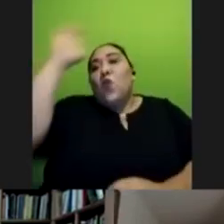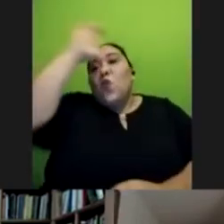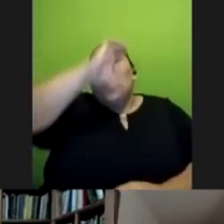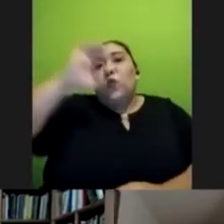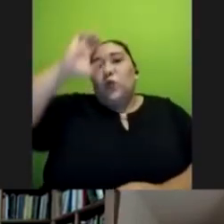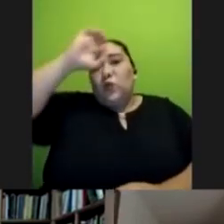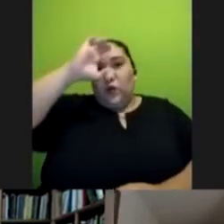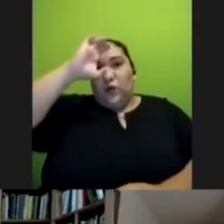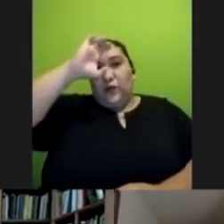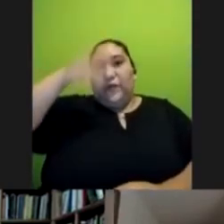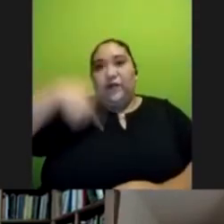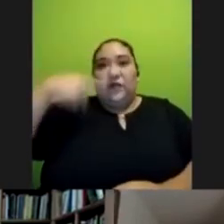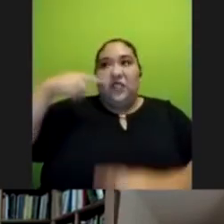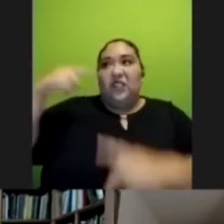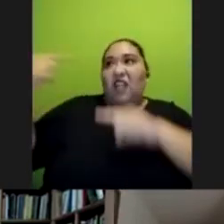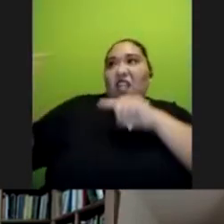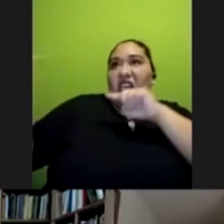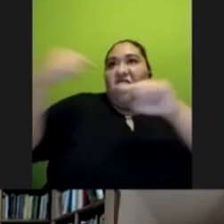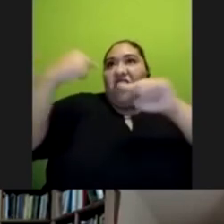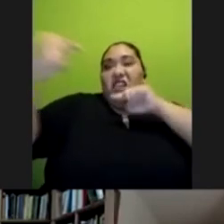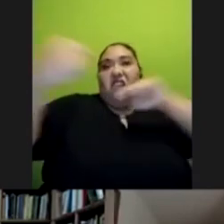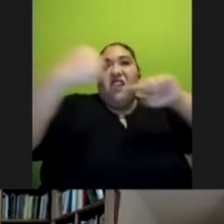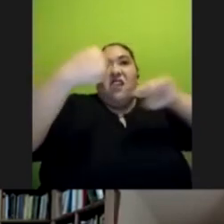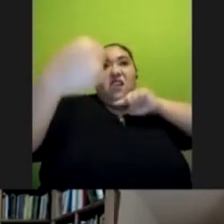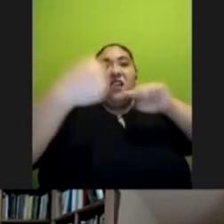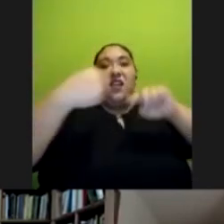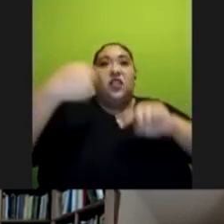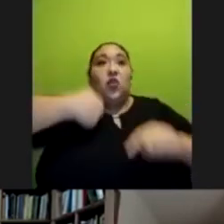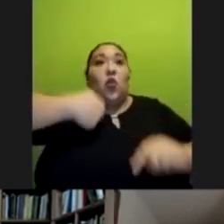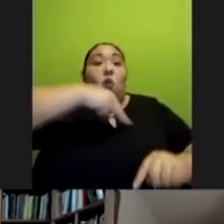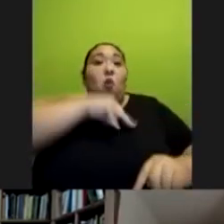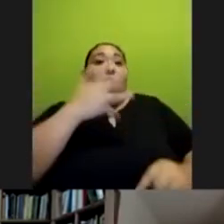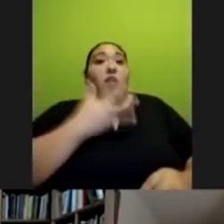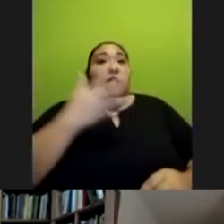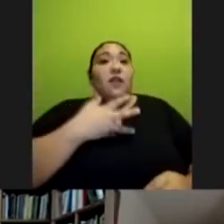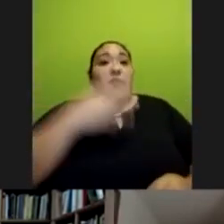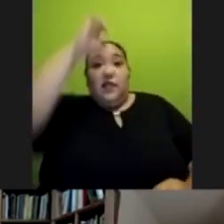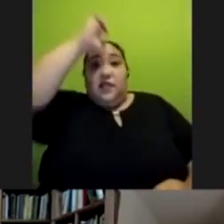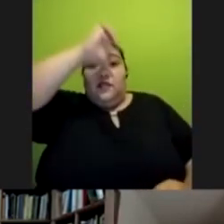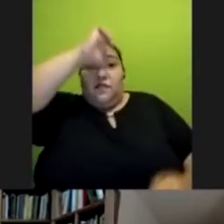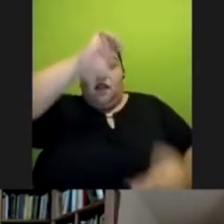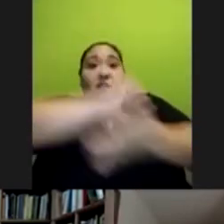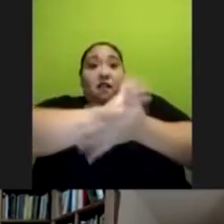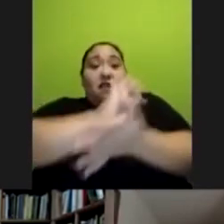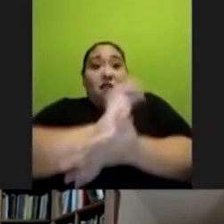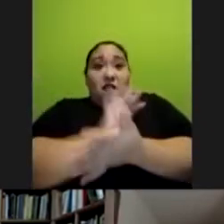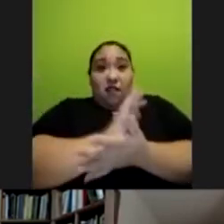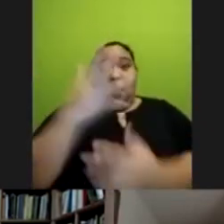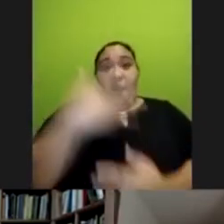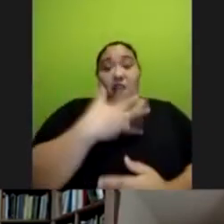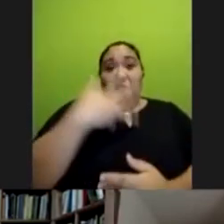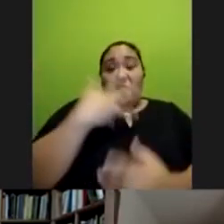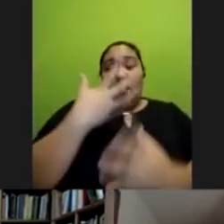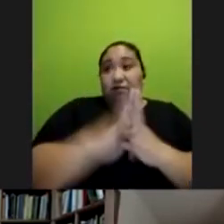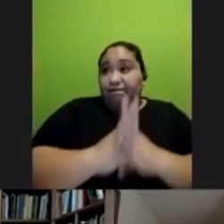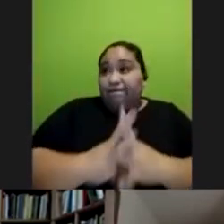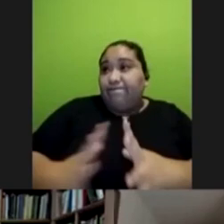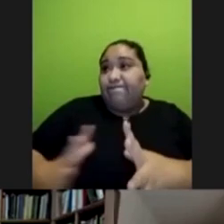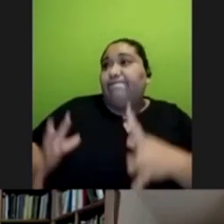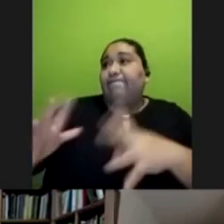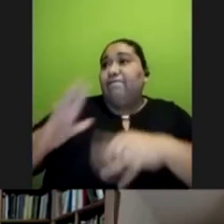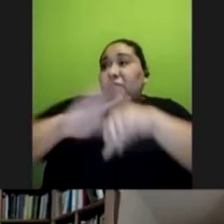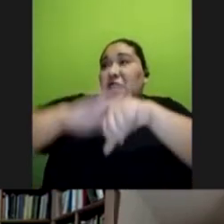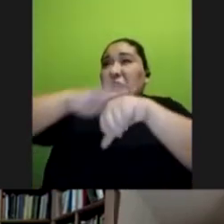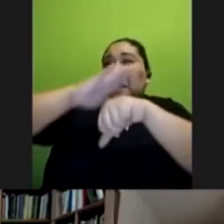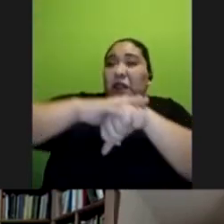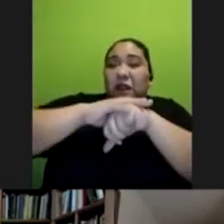nosotros tenemos en la experiencia de la discriminación es que tenemos los grandes vectores o las grandes rutas de discriminación a las